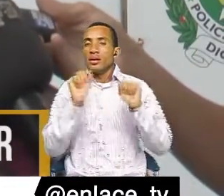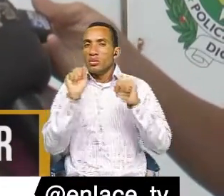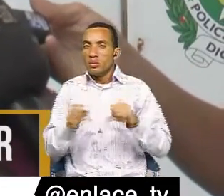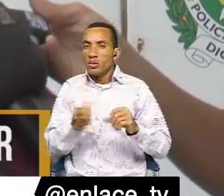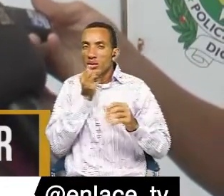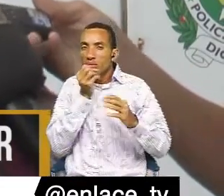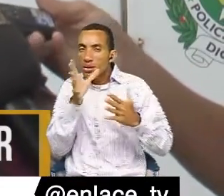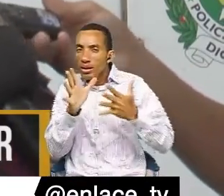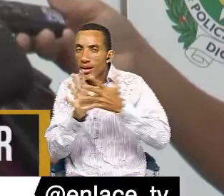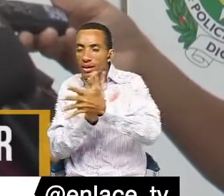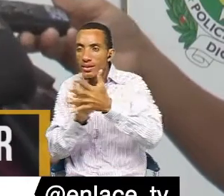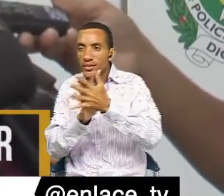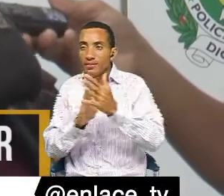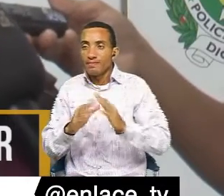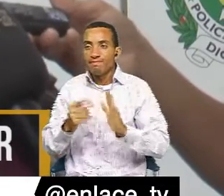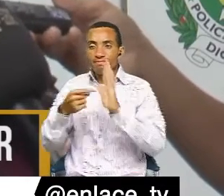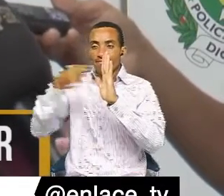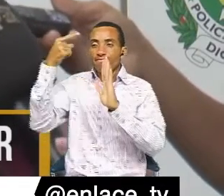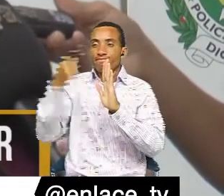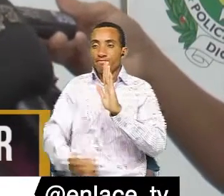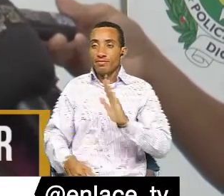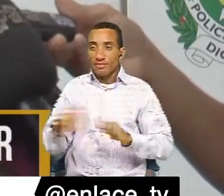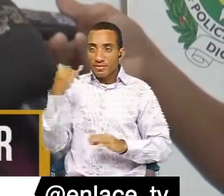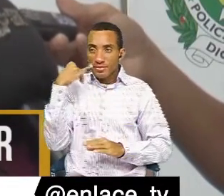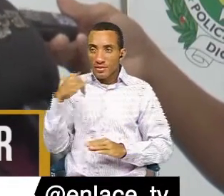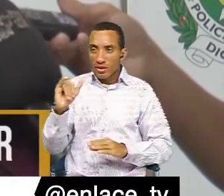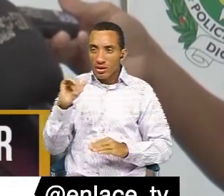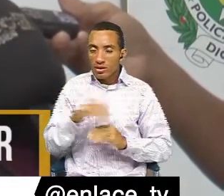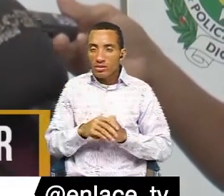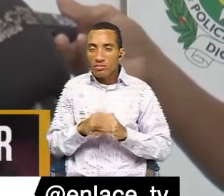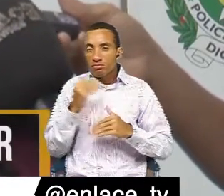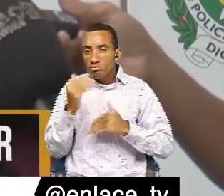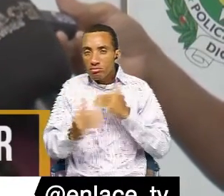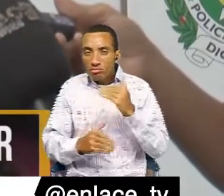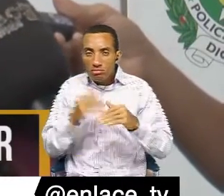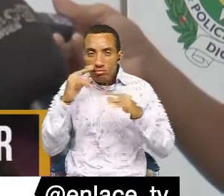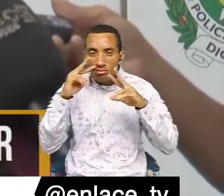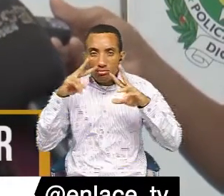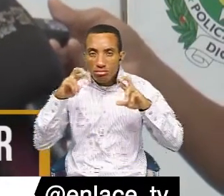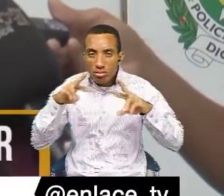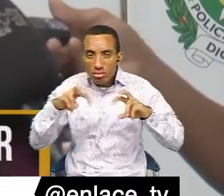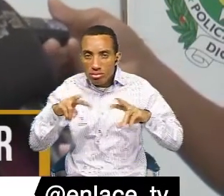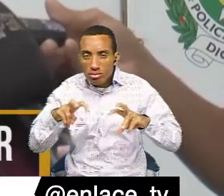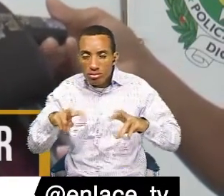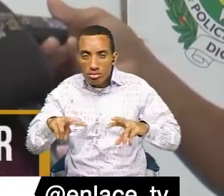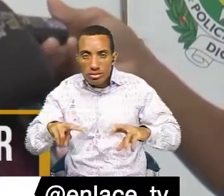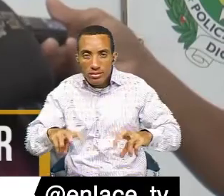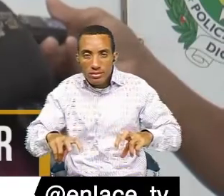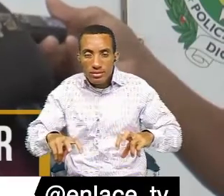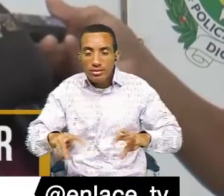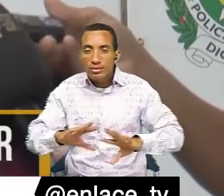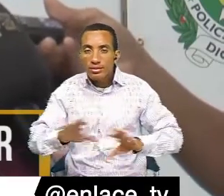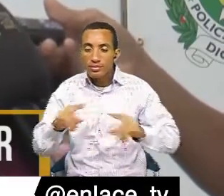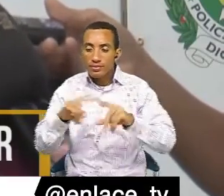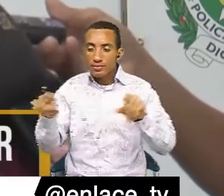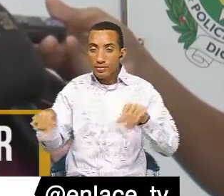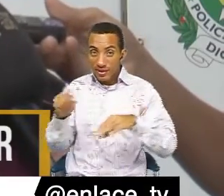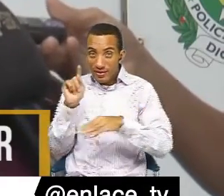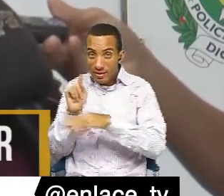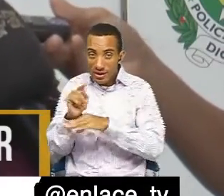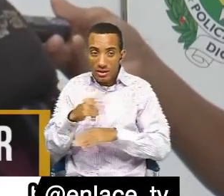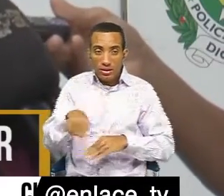conocimiento de las autoridades estos hechos, y a medida de que se van realizando las averiguaciones, las investigaciones por parte de Fiscalía y Policía Judicial